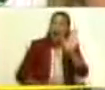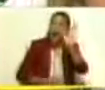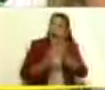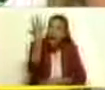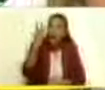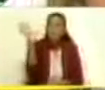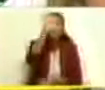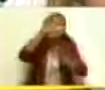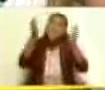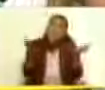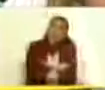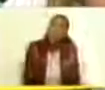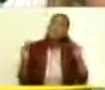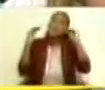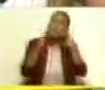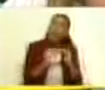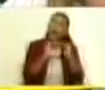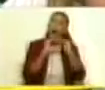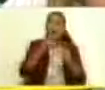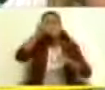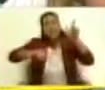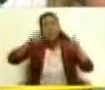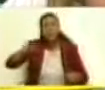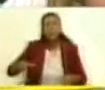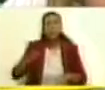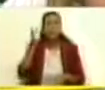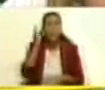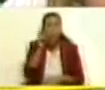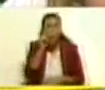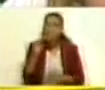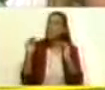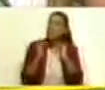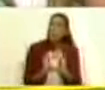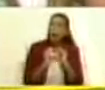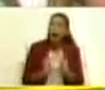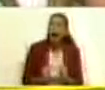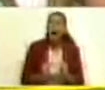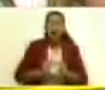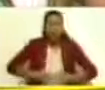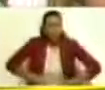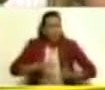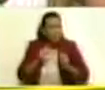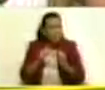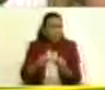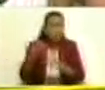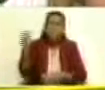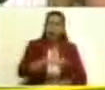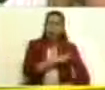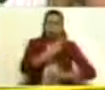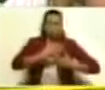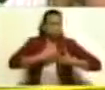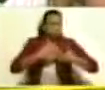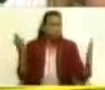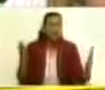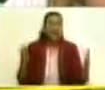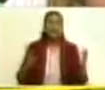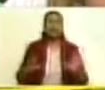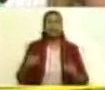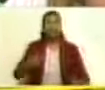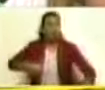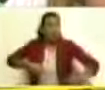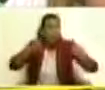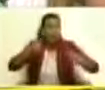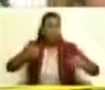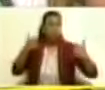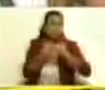de un mundo más justo y equitativo. Sigamos adelante con valentía, dispuesto a desafiar